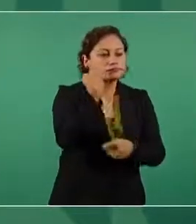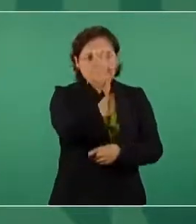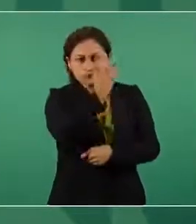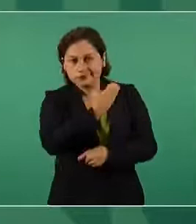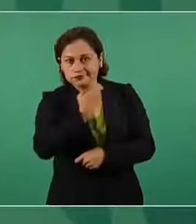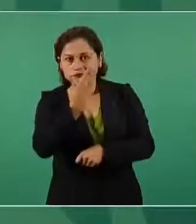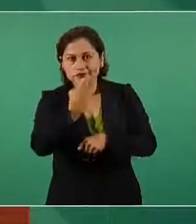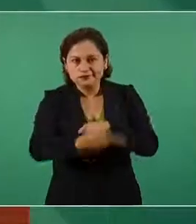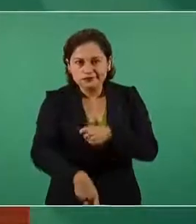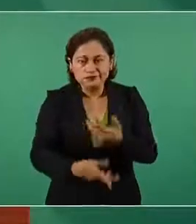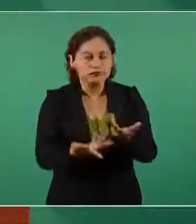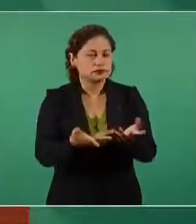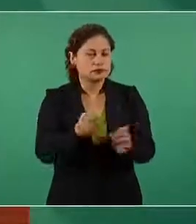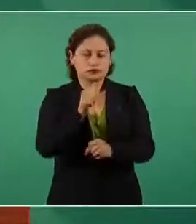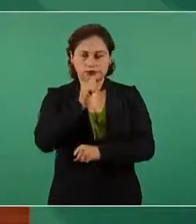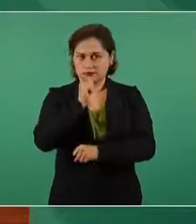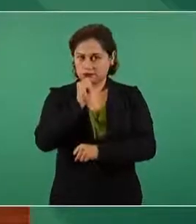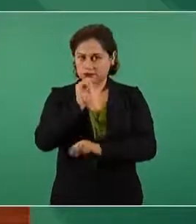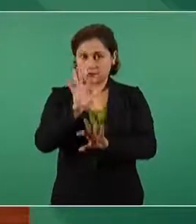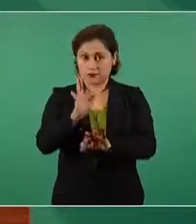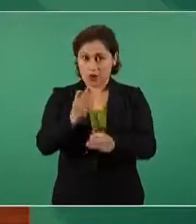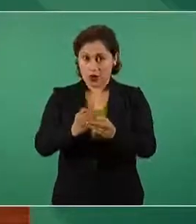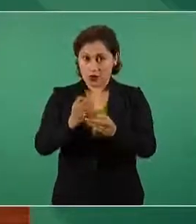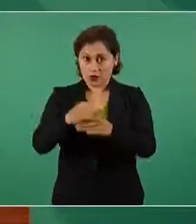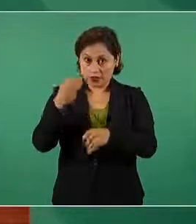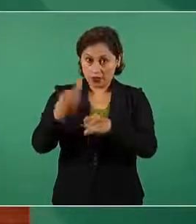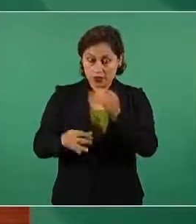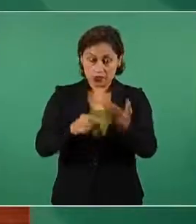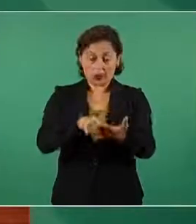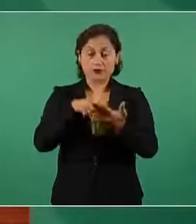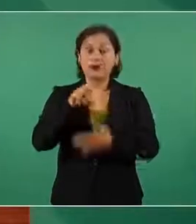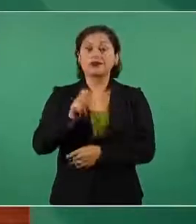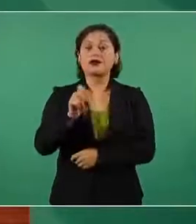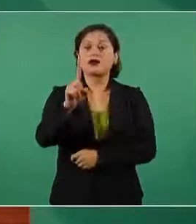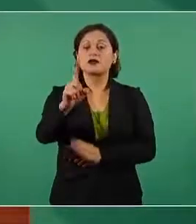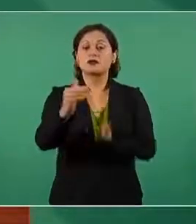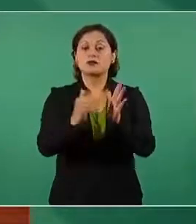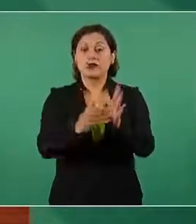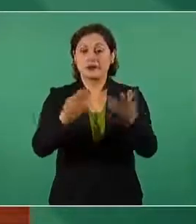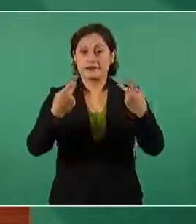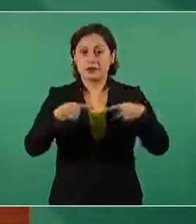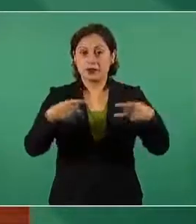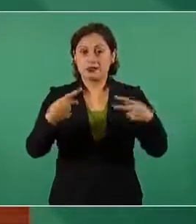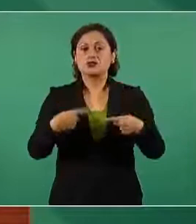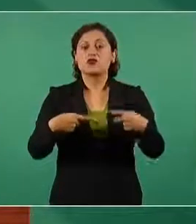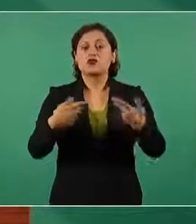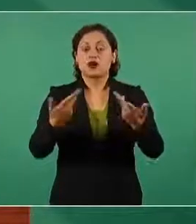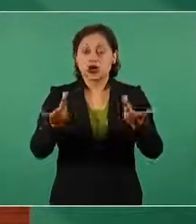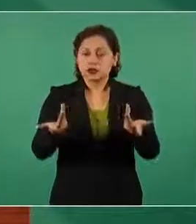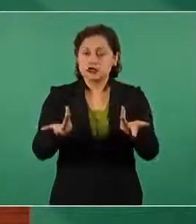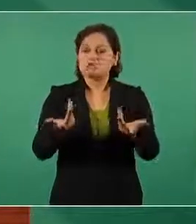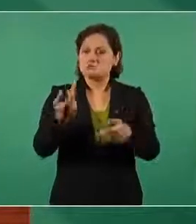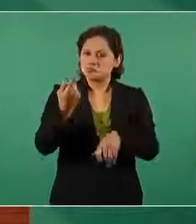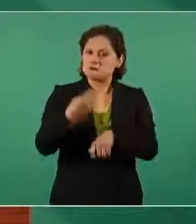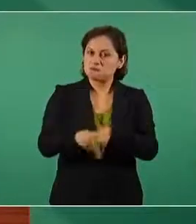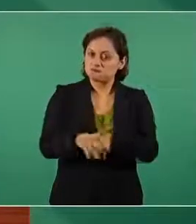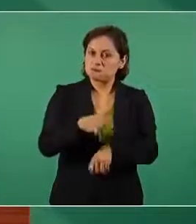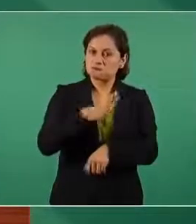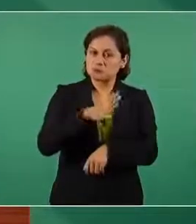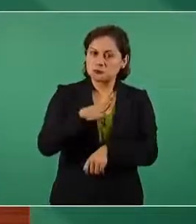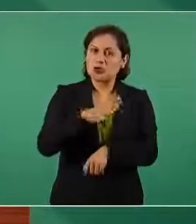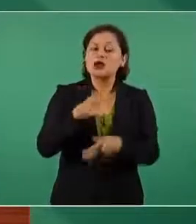El número último que tenemos es de 31 mil personas afectadas. Tal vez se modifique, es